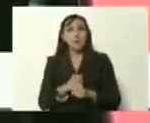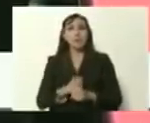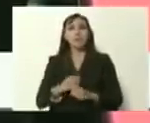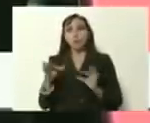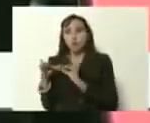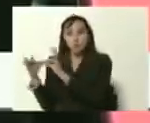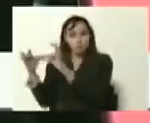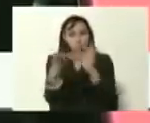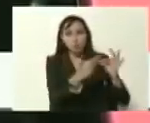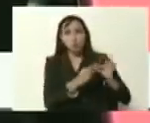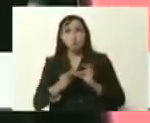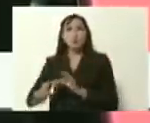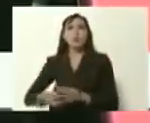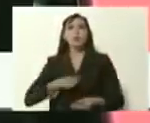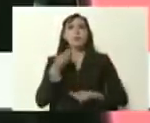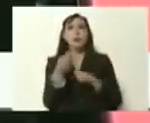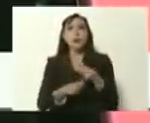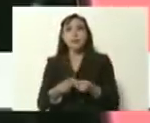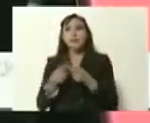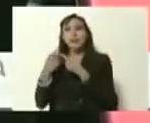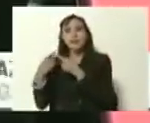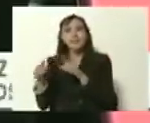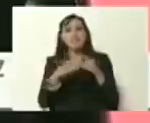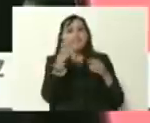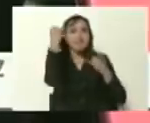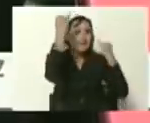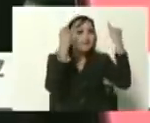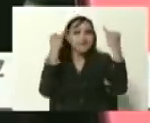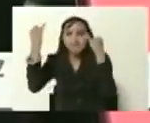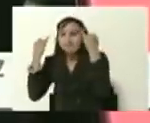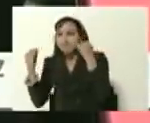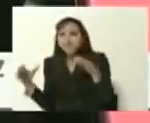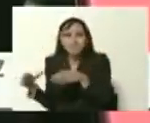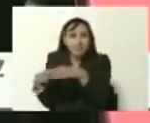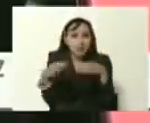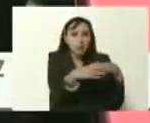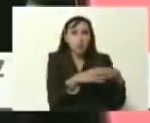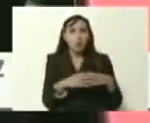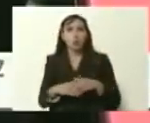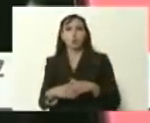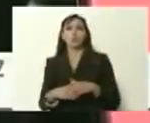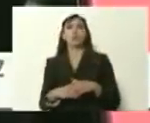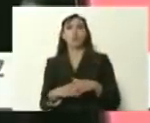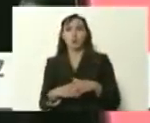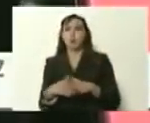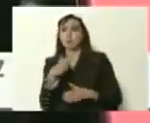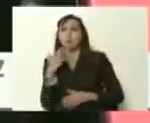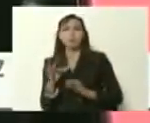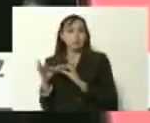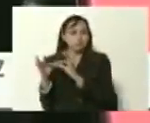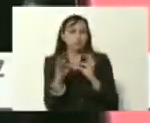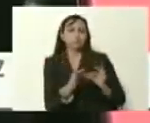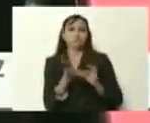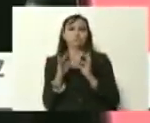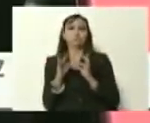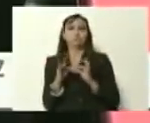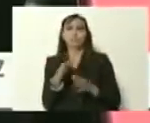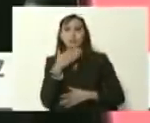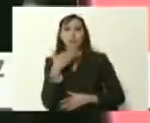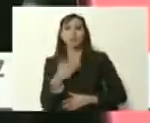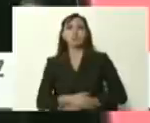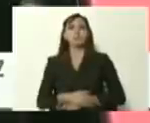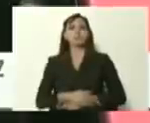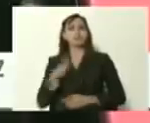une. Luego las diferencias, las pequeñas diferencias, tenemos muchas más cosas en común que lo que nos separa. Entonces ahí